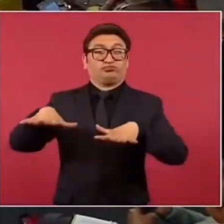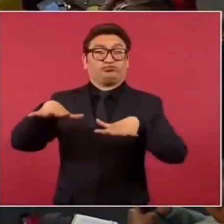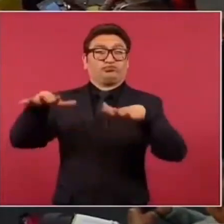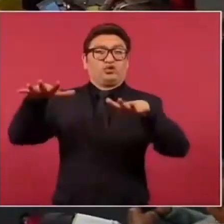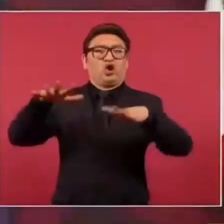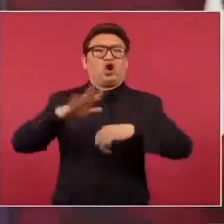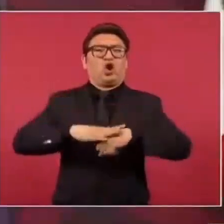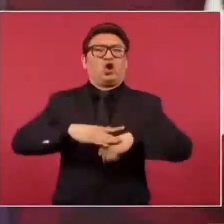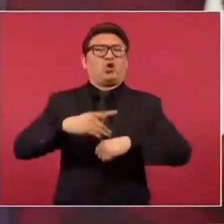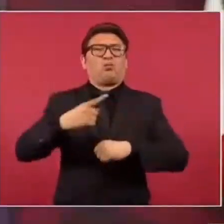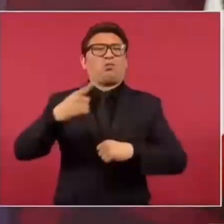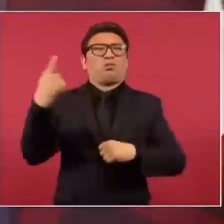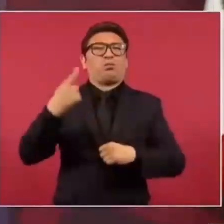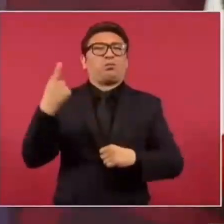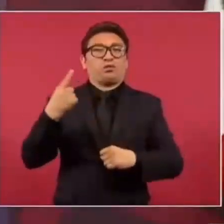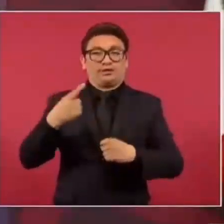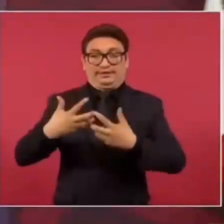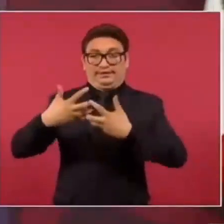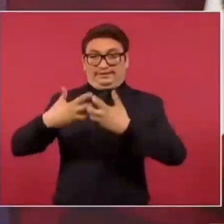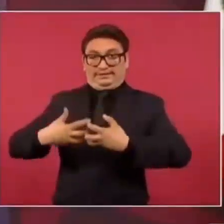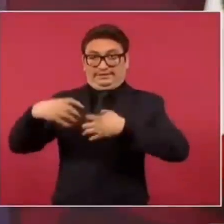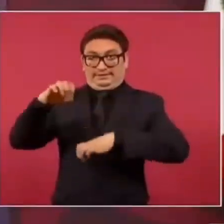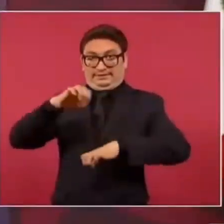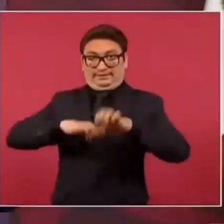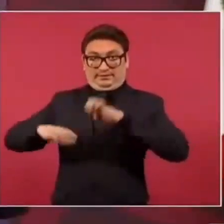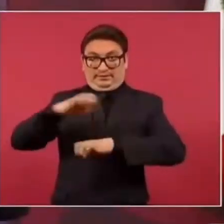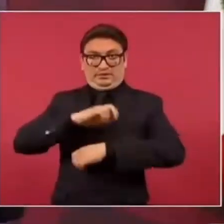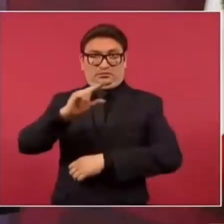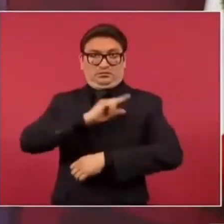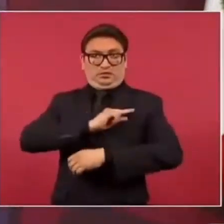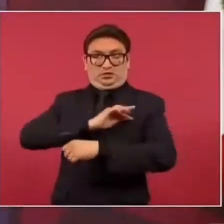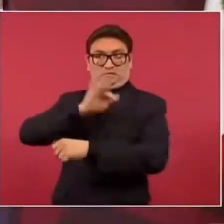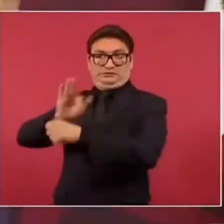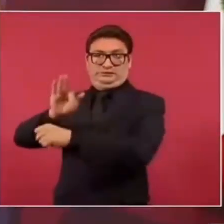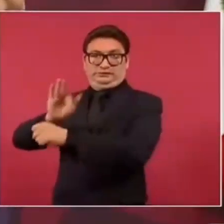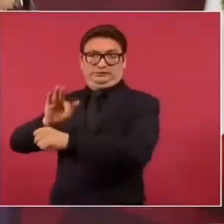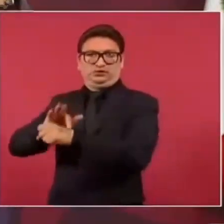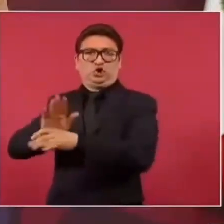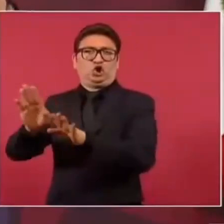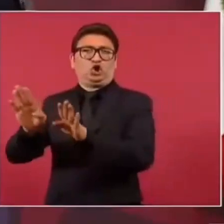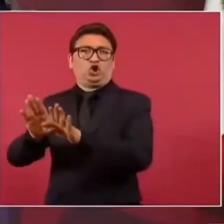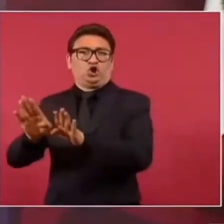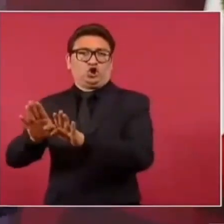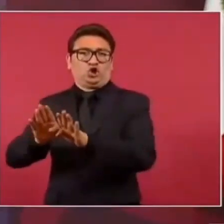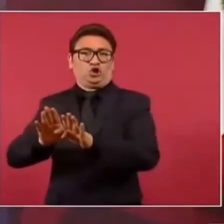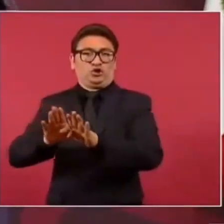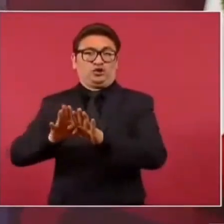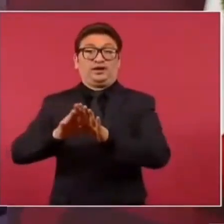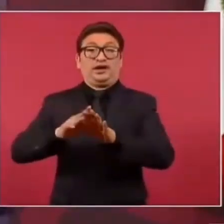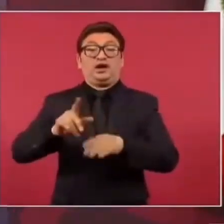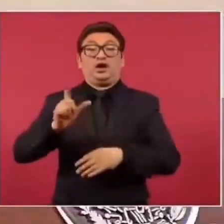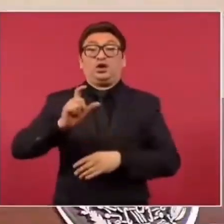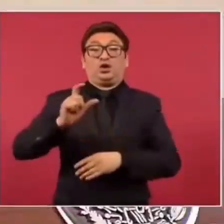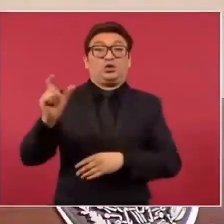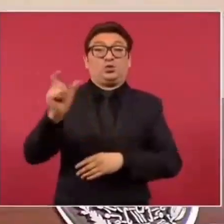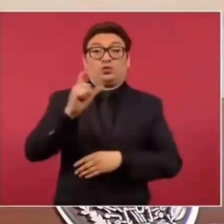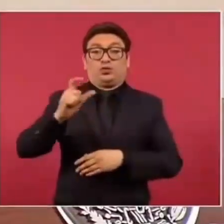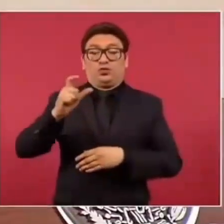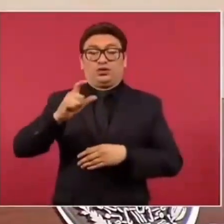porque para dar preferencia a las empresas particulares mantenían los embalses de las presas del